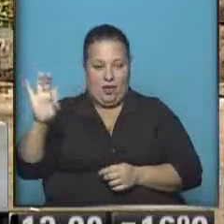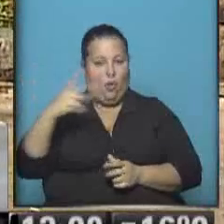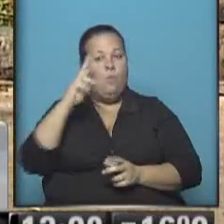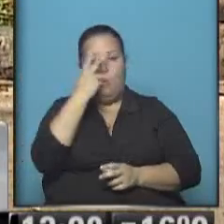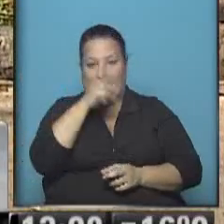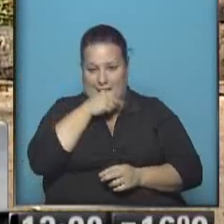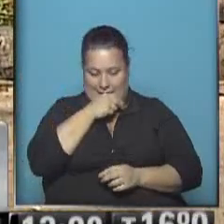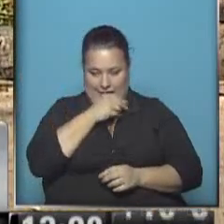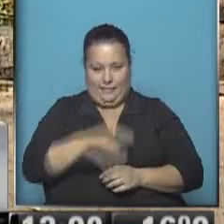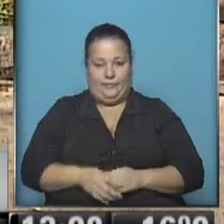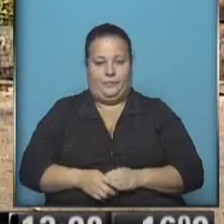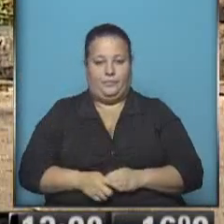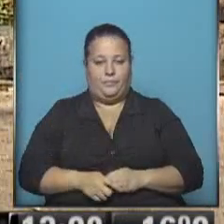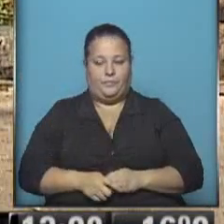víctimas